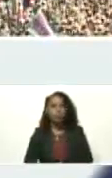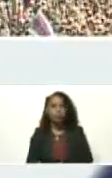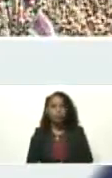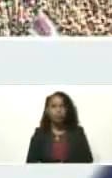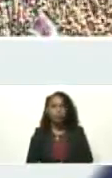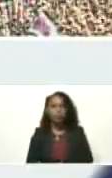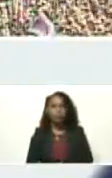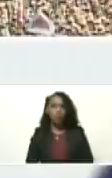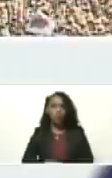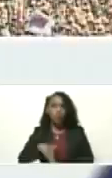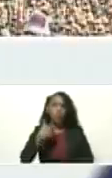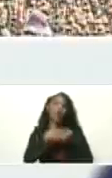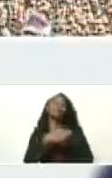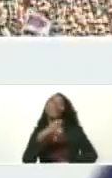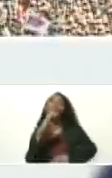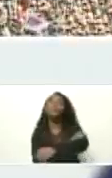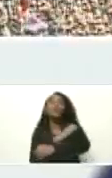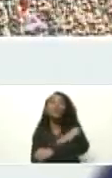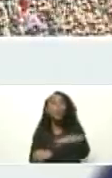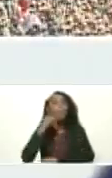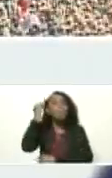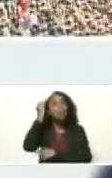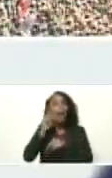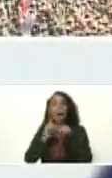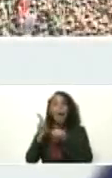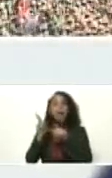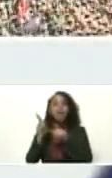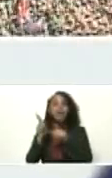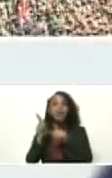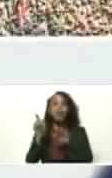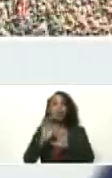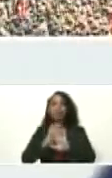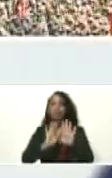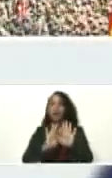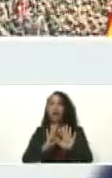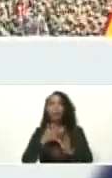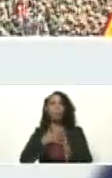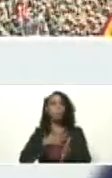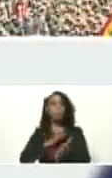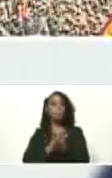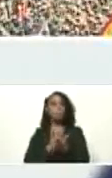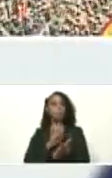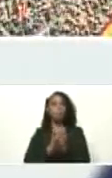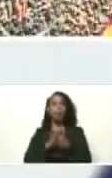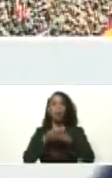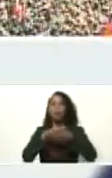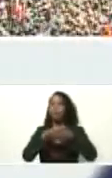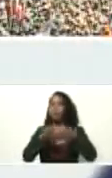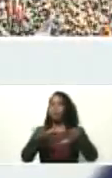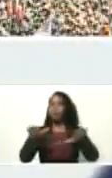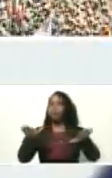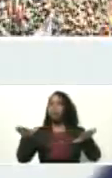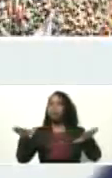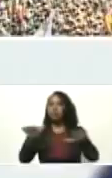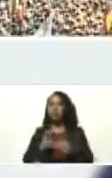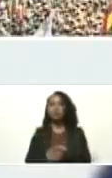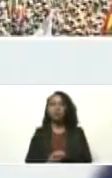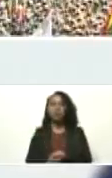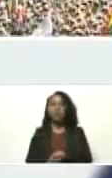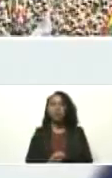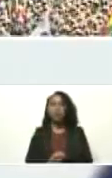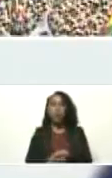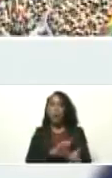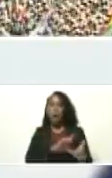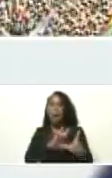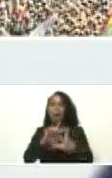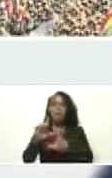Y cuando la oligarquía creía que ya había tranquilizado las aguas y que estaban